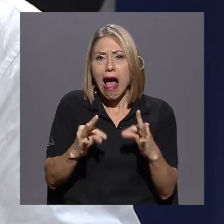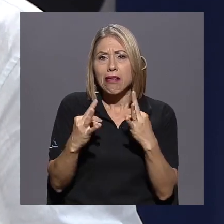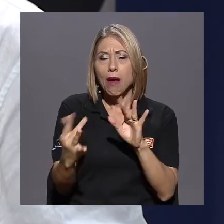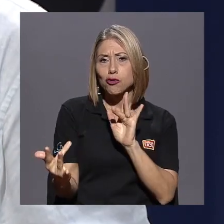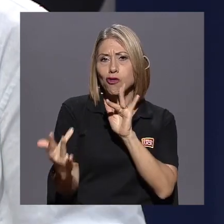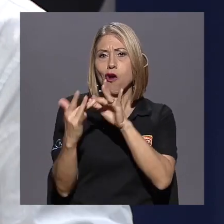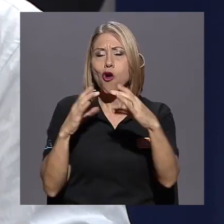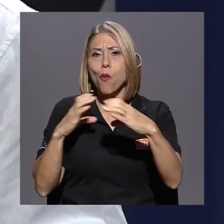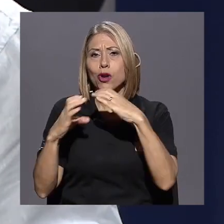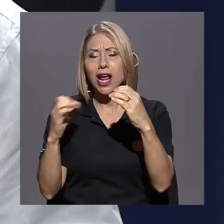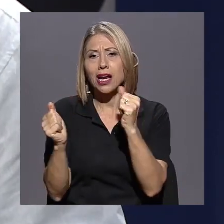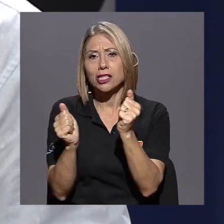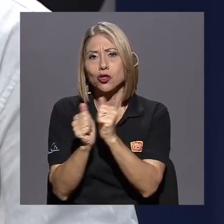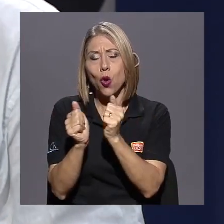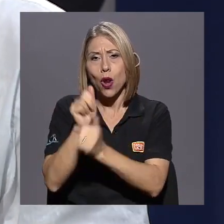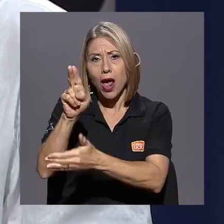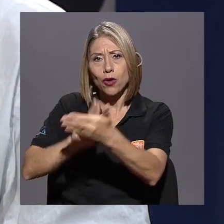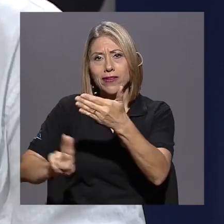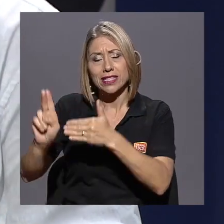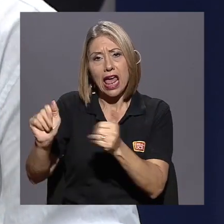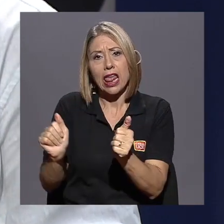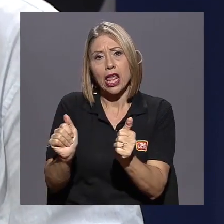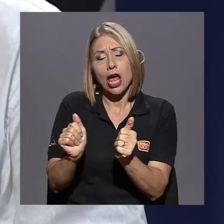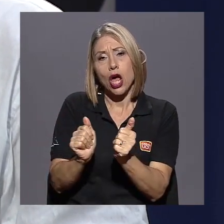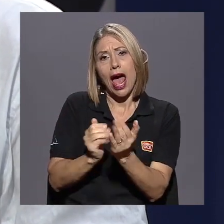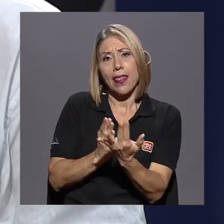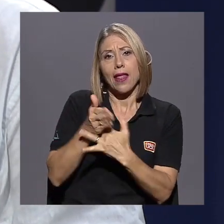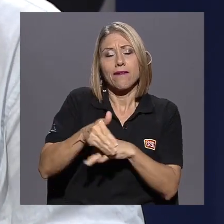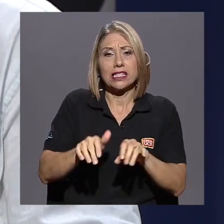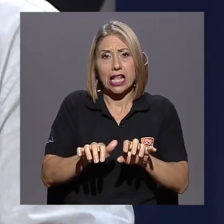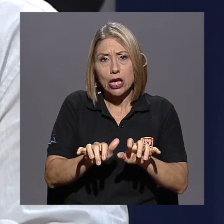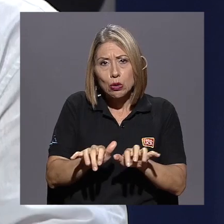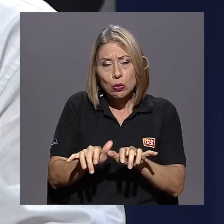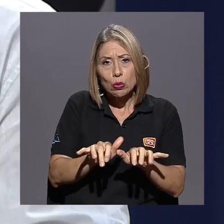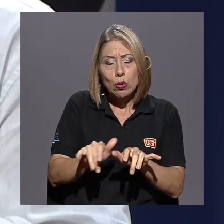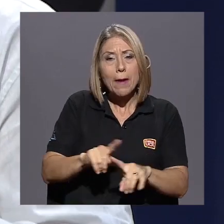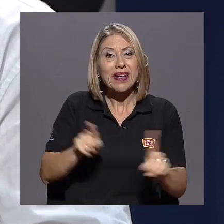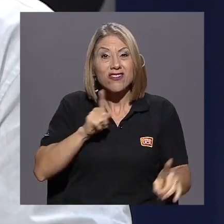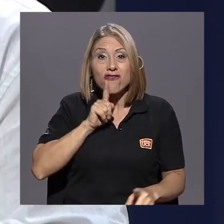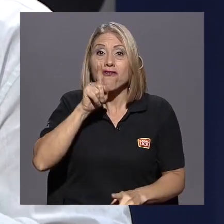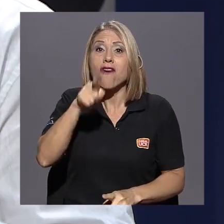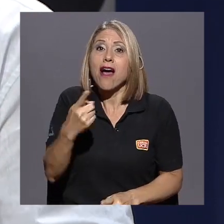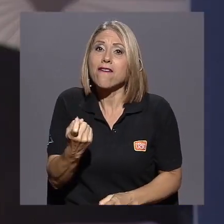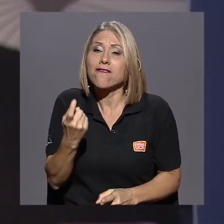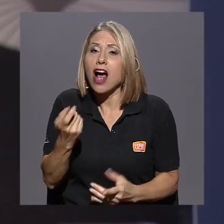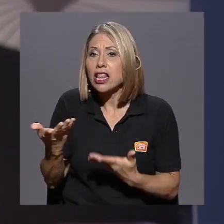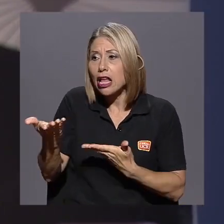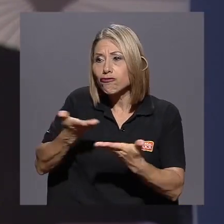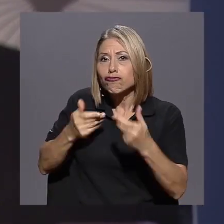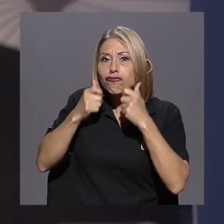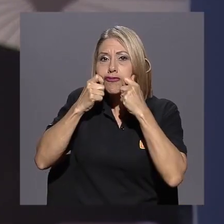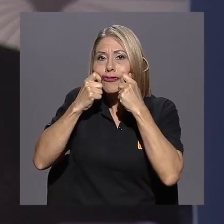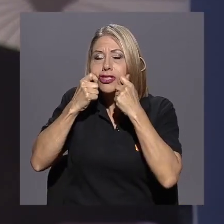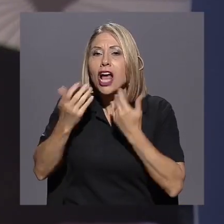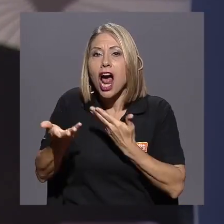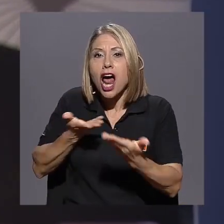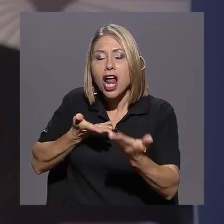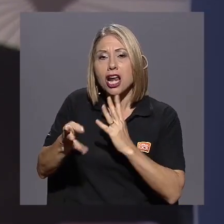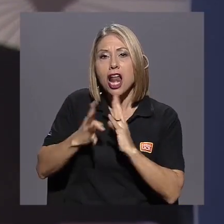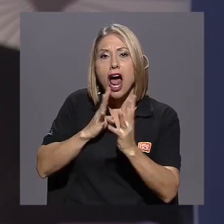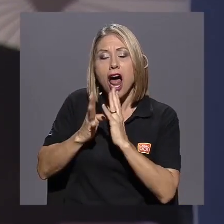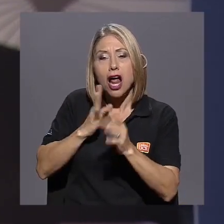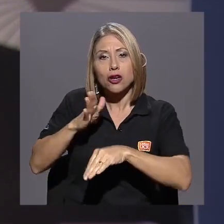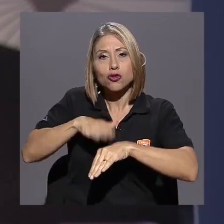mediante textos escritos pero lo que realmente hace falta es intercambiar charlar conversar acerca de